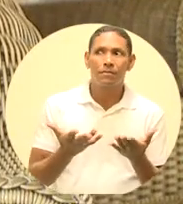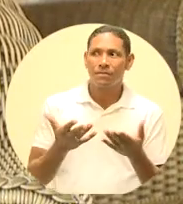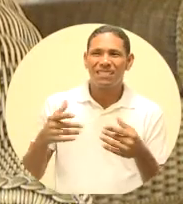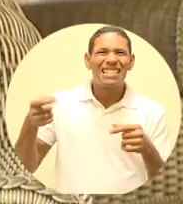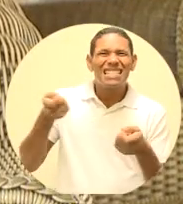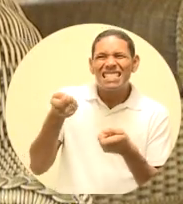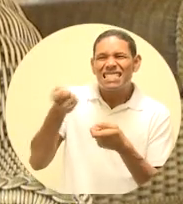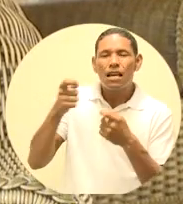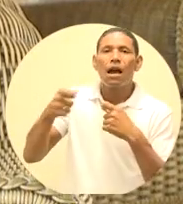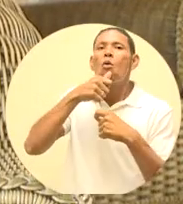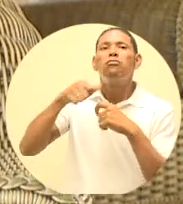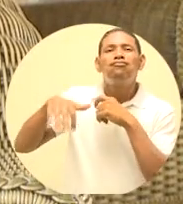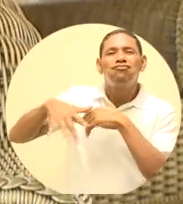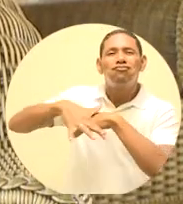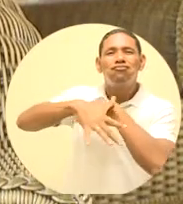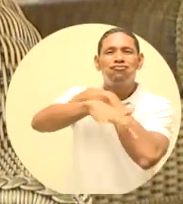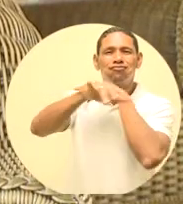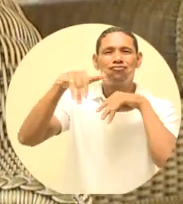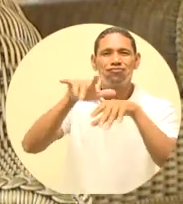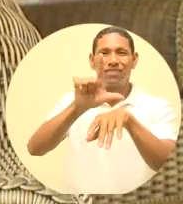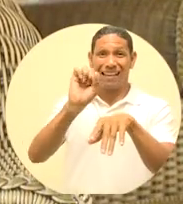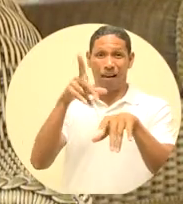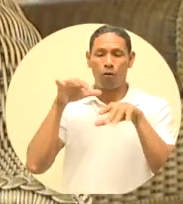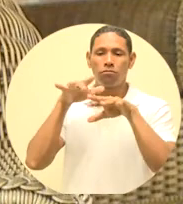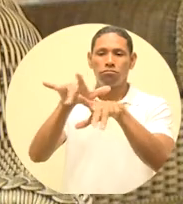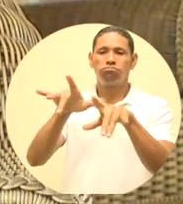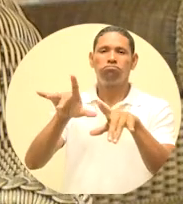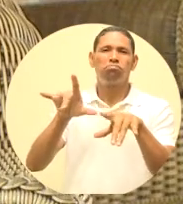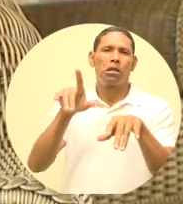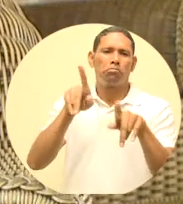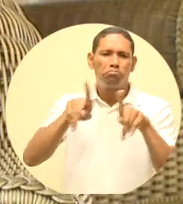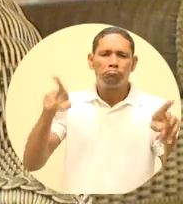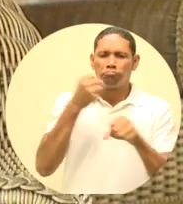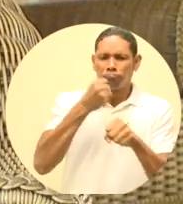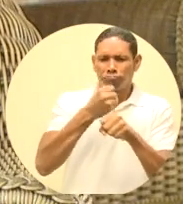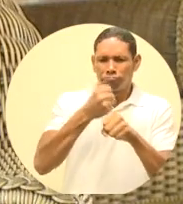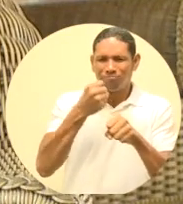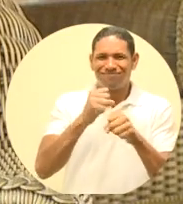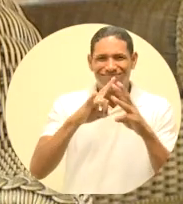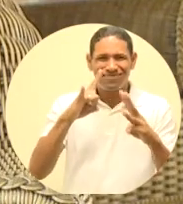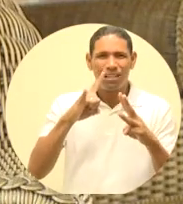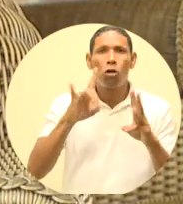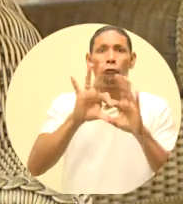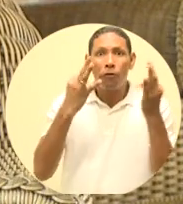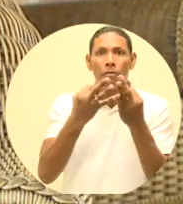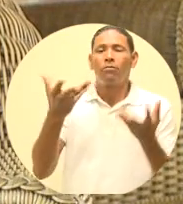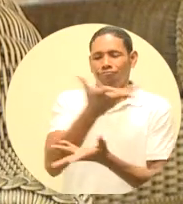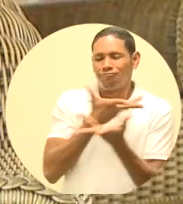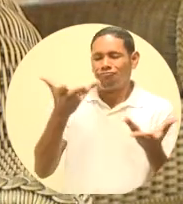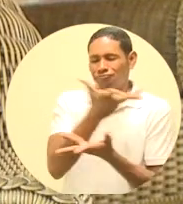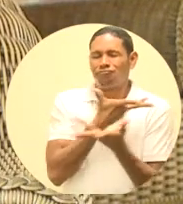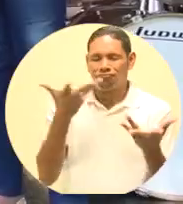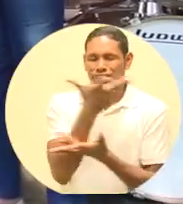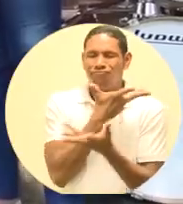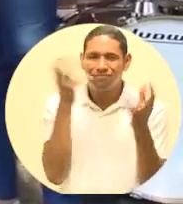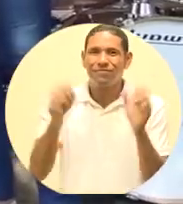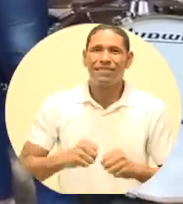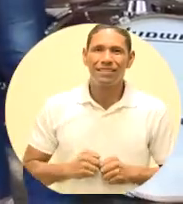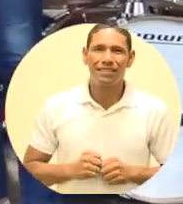desarrollado en los alrededores del lago fue la mejor oportunidad para que los funcionarios y sus familiares compartieran momentos de alegría.